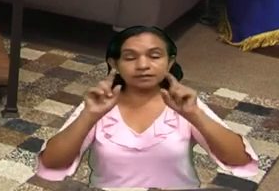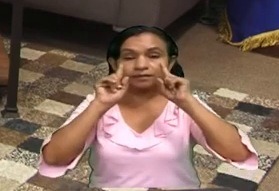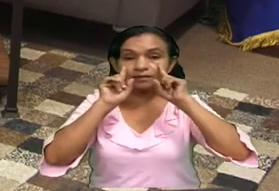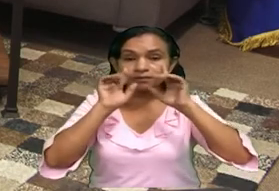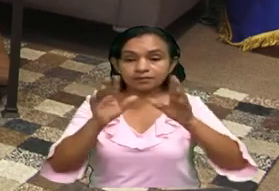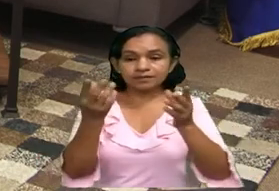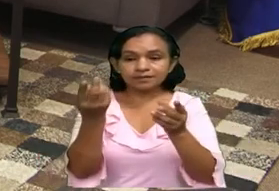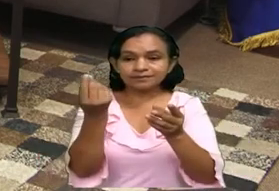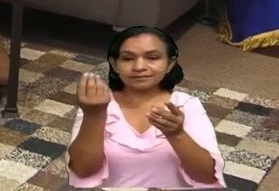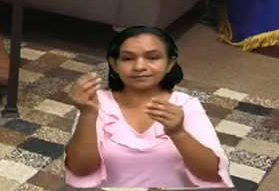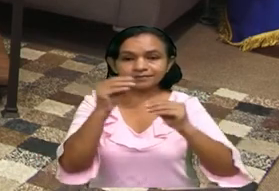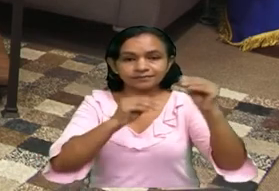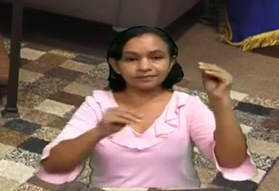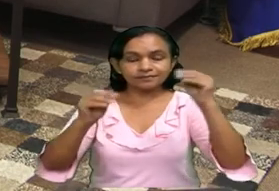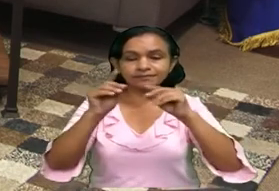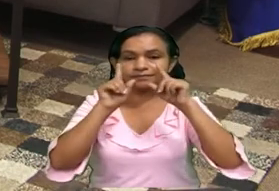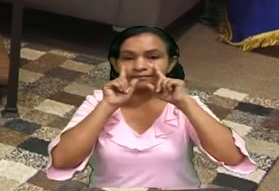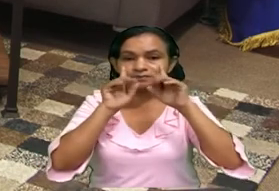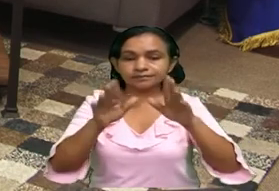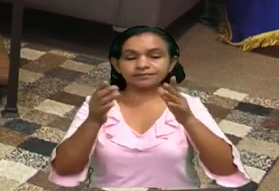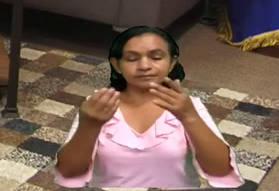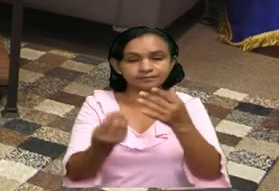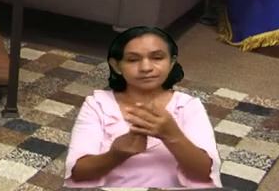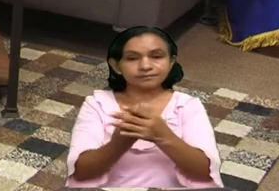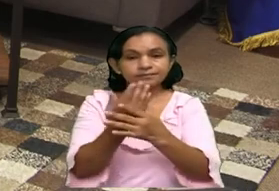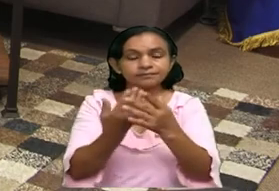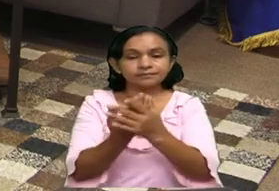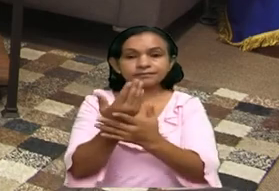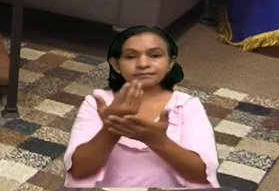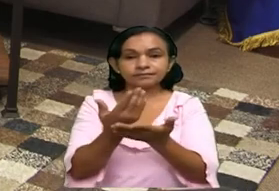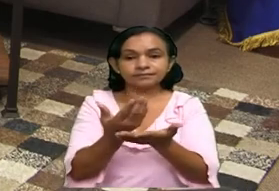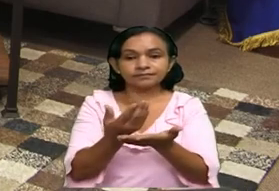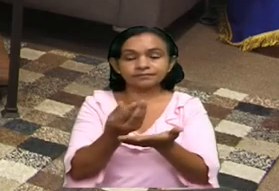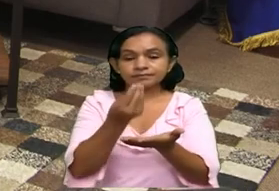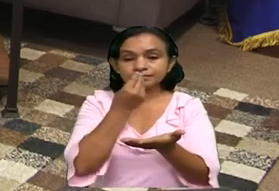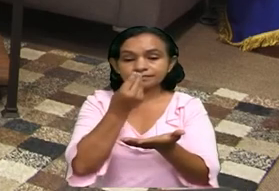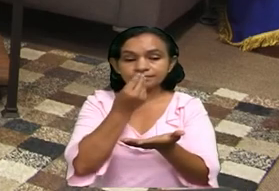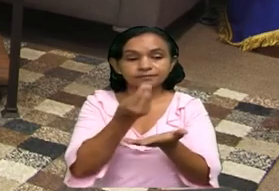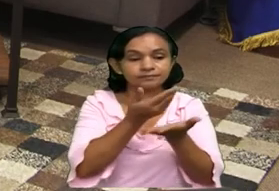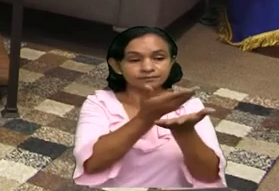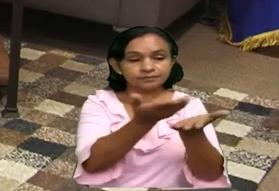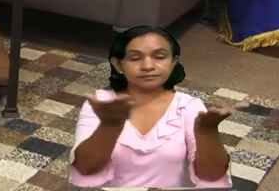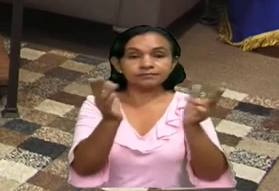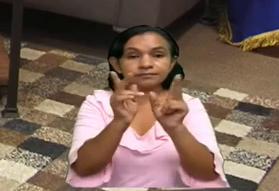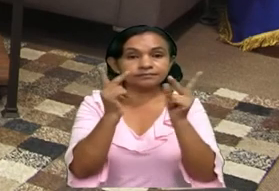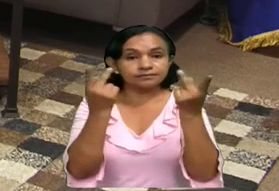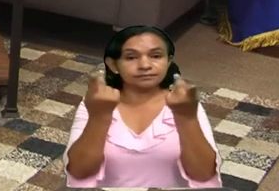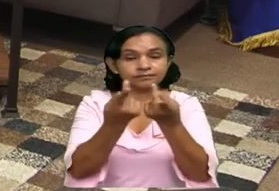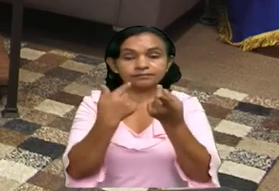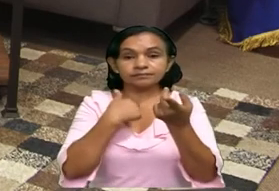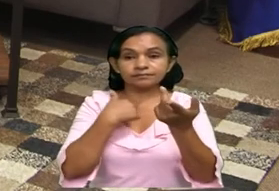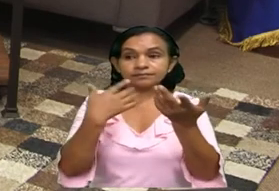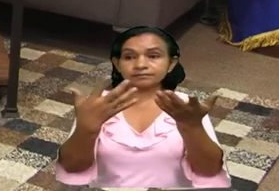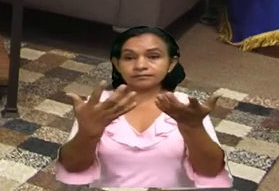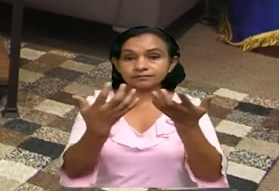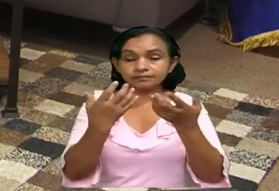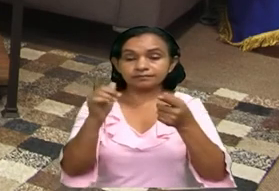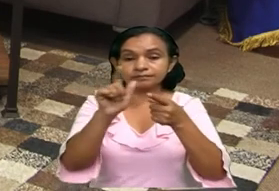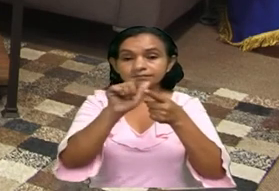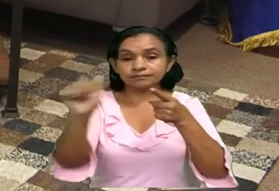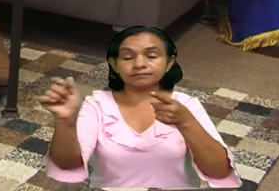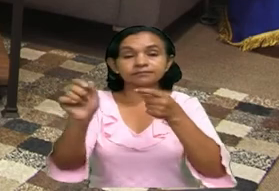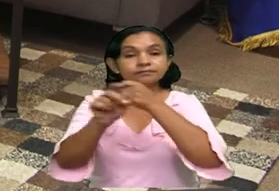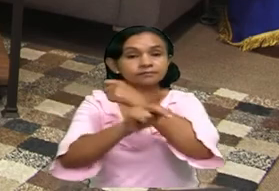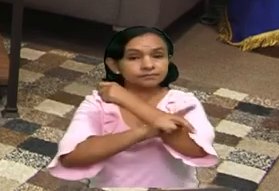nuestra economía, cuidar nuestra producción, alimentar a este pueblo. Entonces yo quisiera en este mes de la